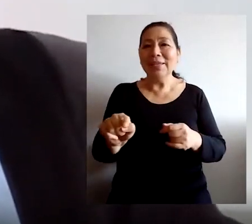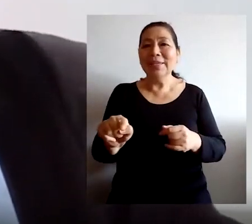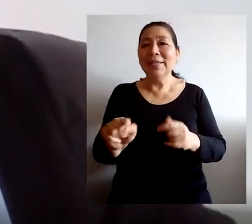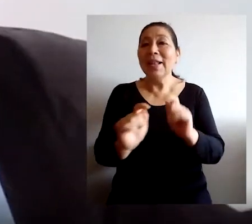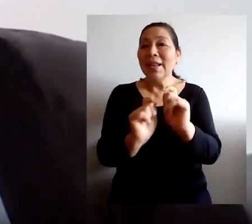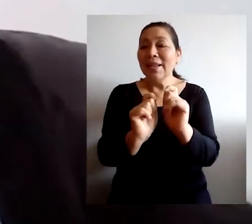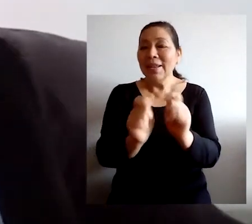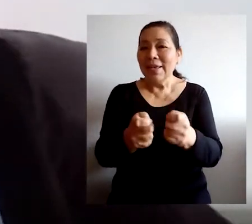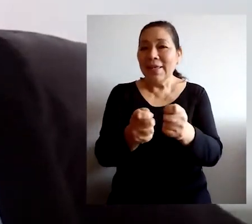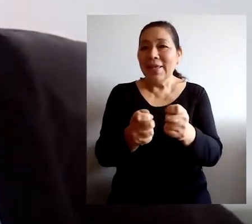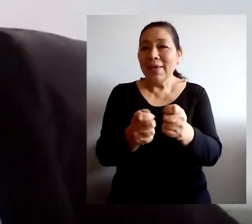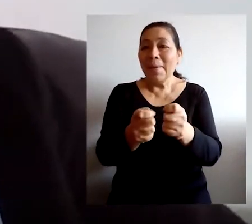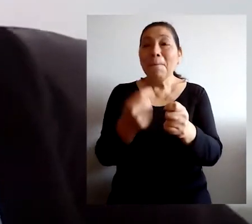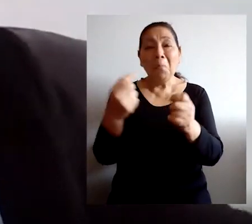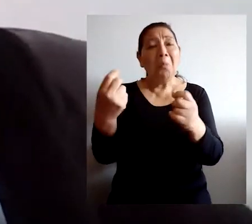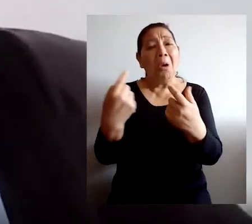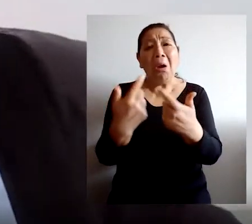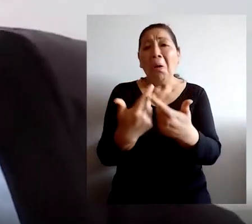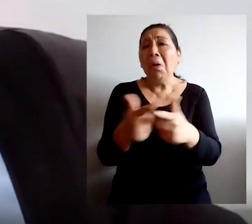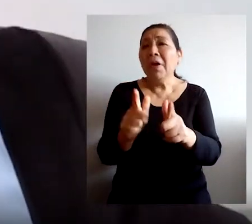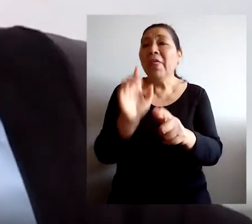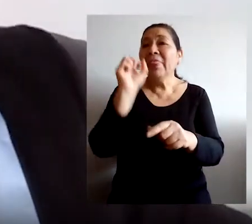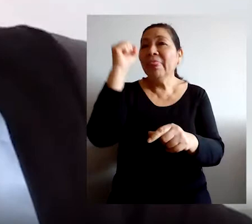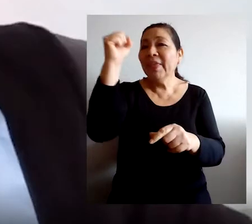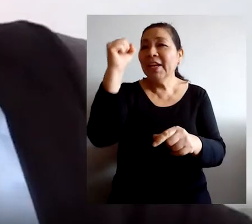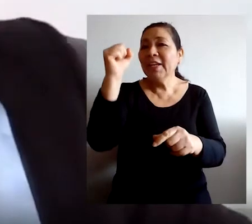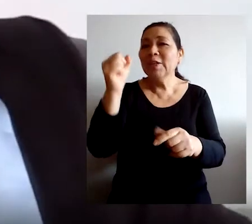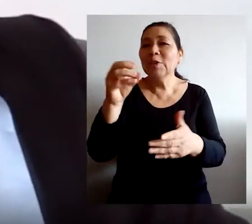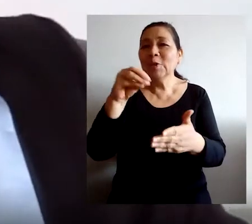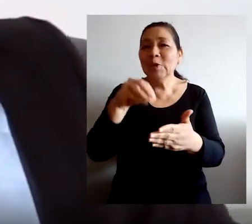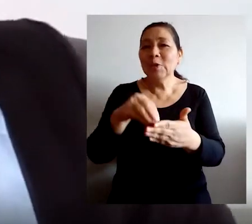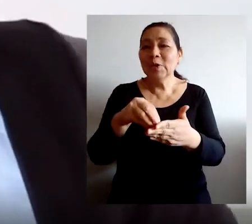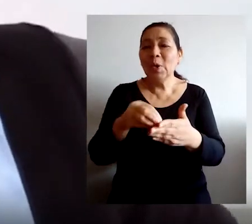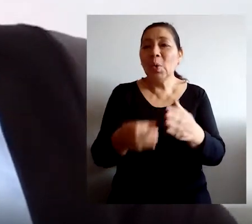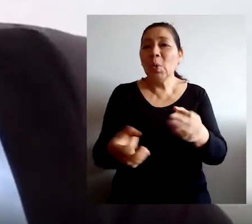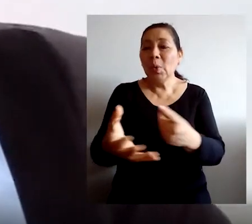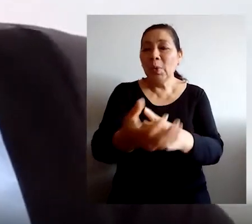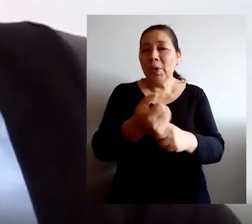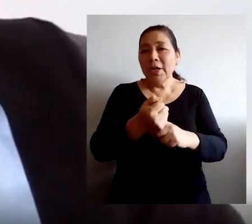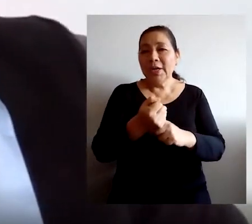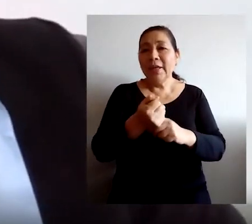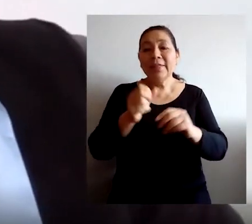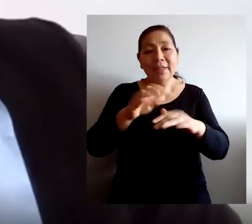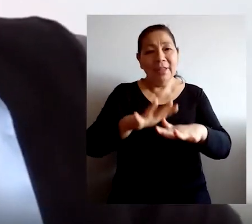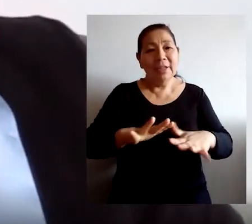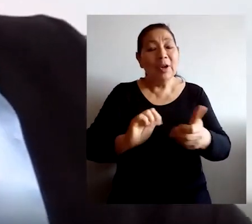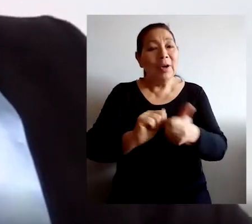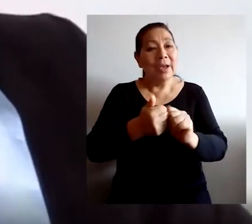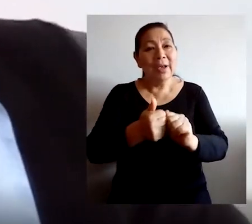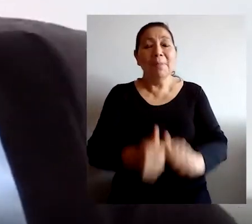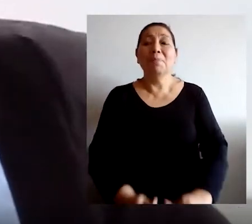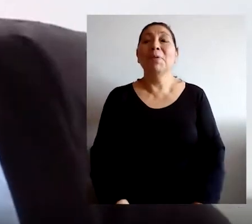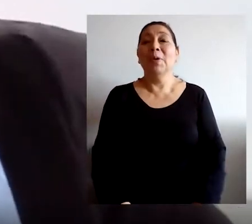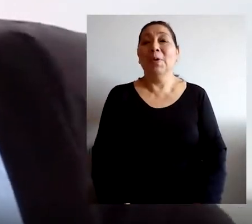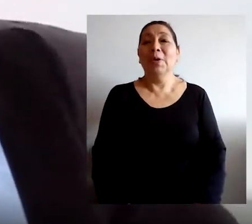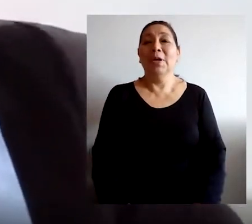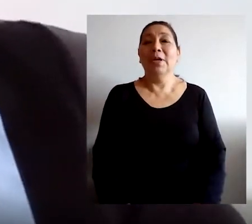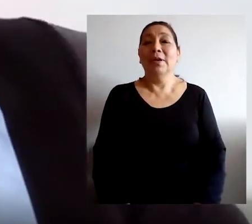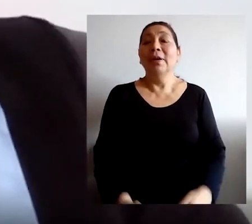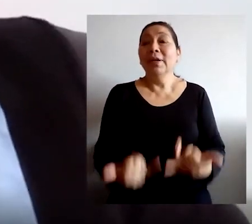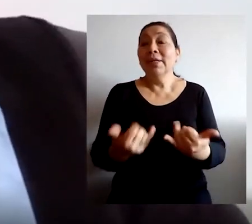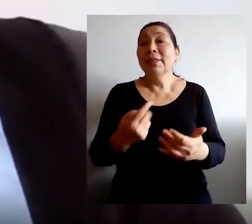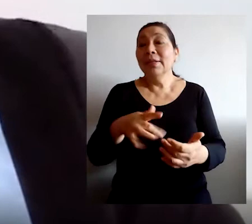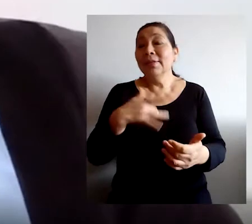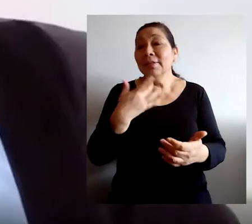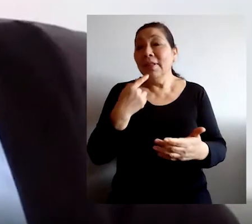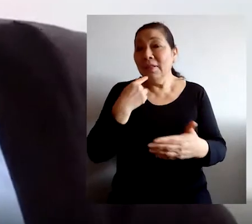le dieron las luces con respecto al derecho que tenía de las adjudicaciones del terreno revertido. En